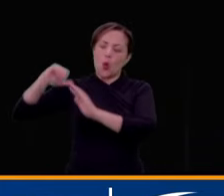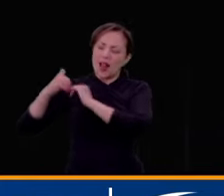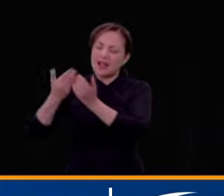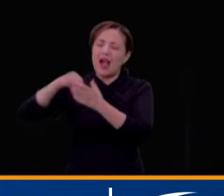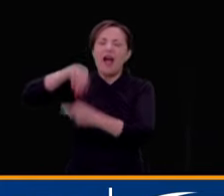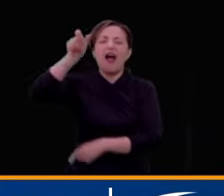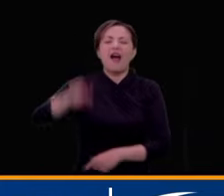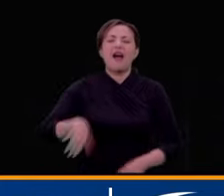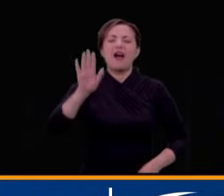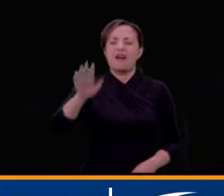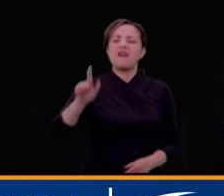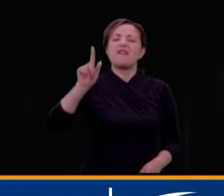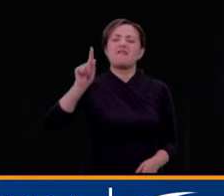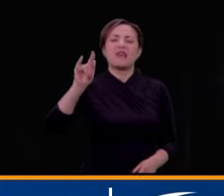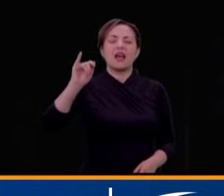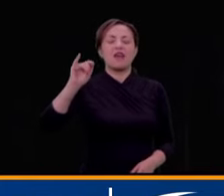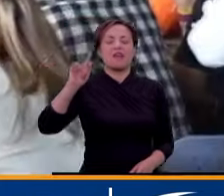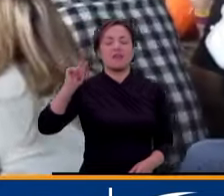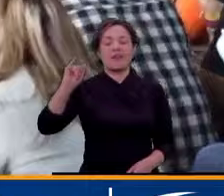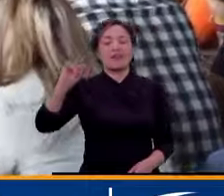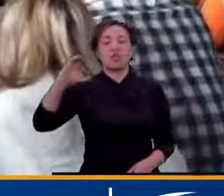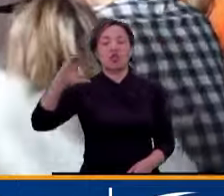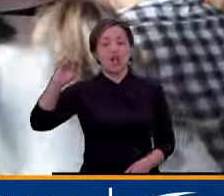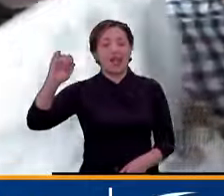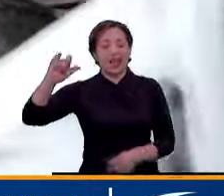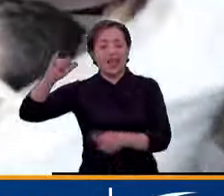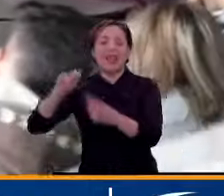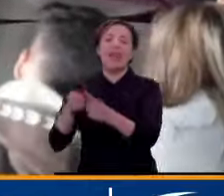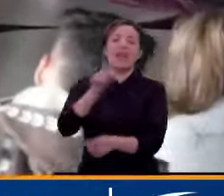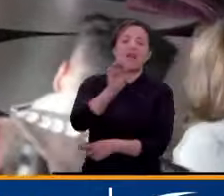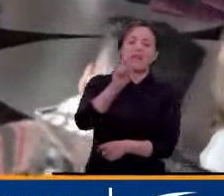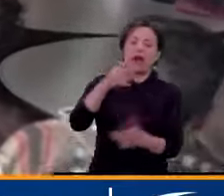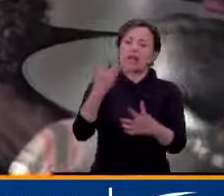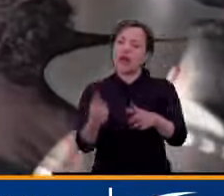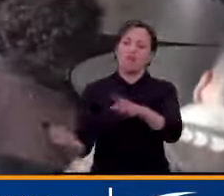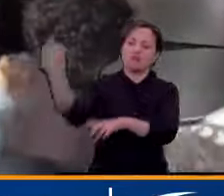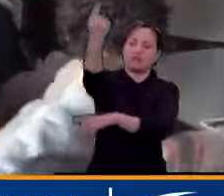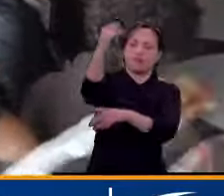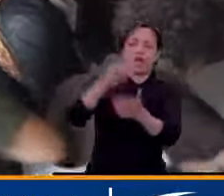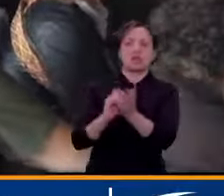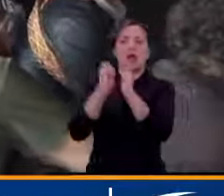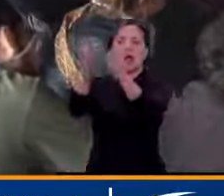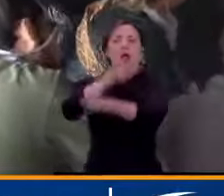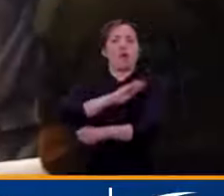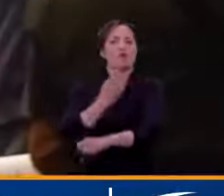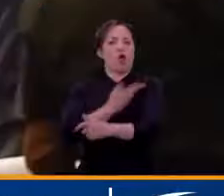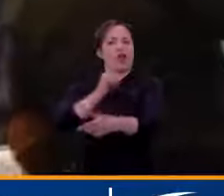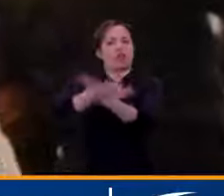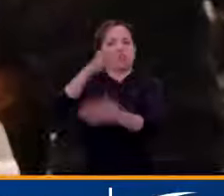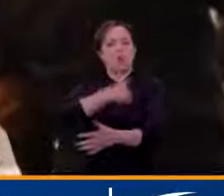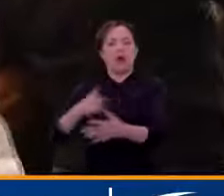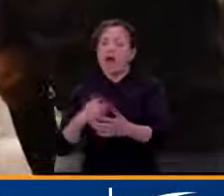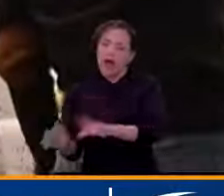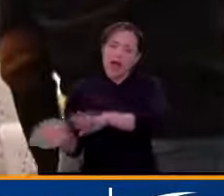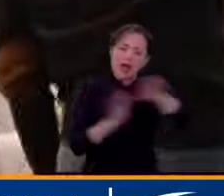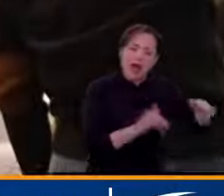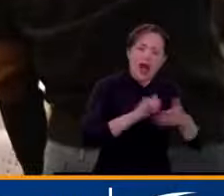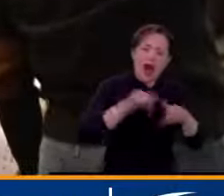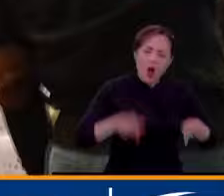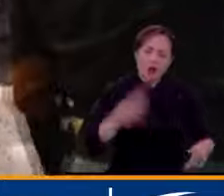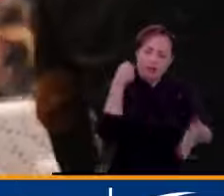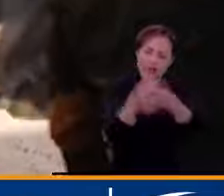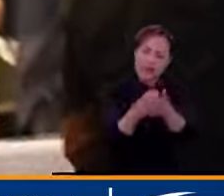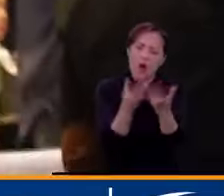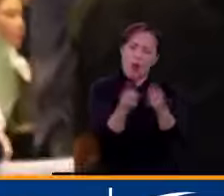Hitler, subieran al poder. El jefe de Estado reiteró que la unidad es el único camino y pidió a los otros partidos políticos tomar la misma